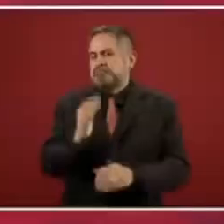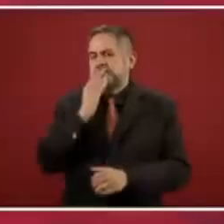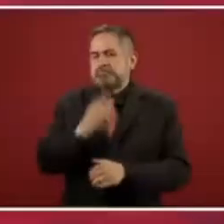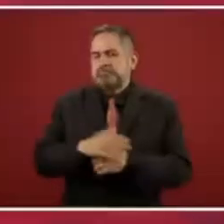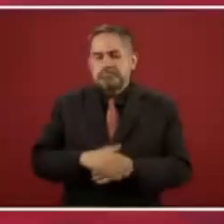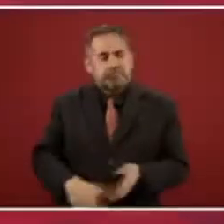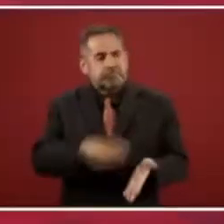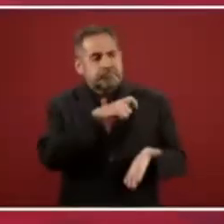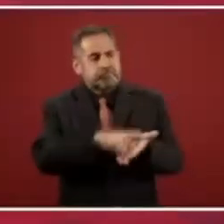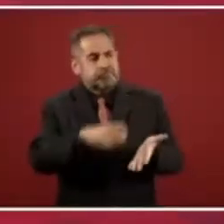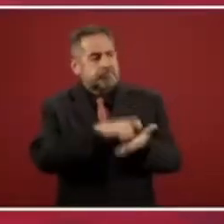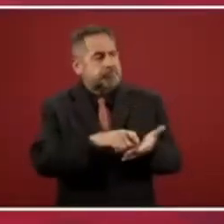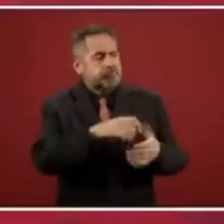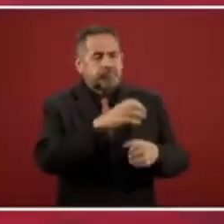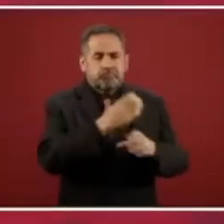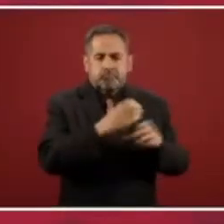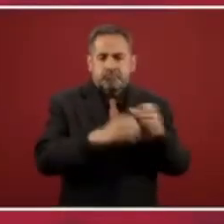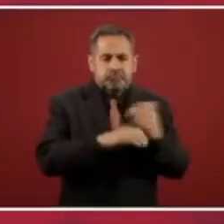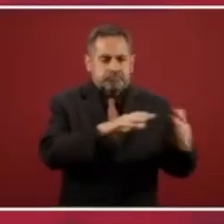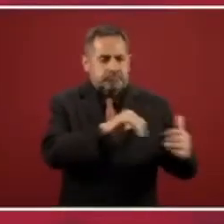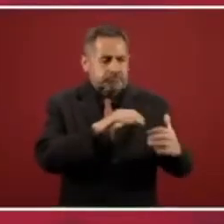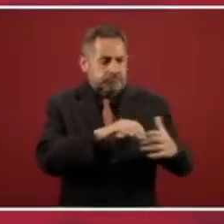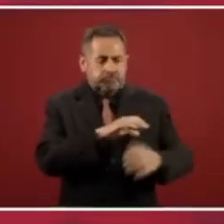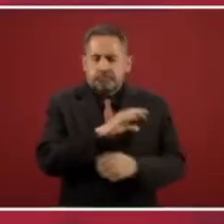de comprar este equipo